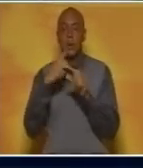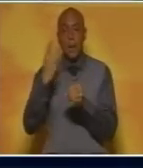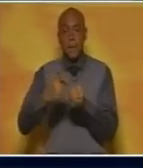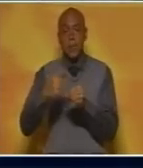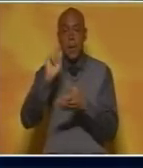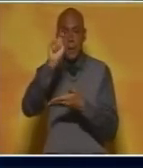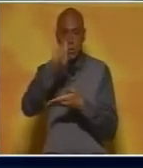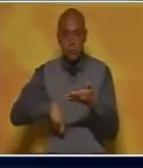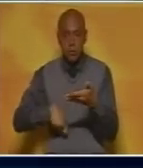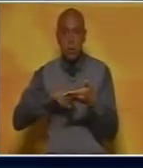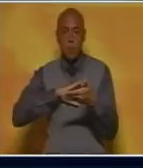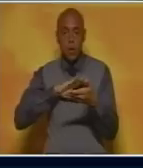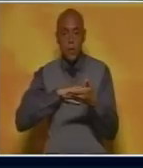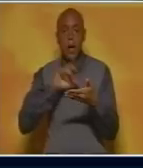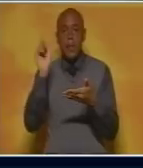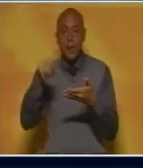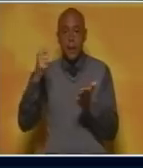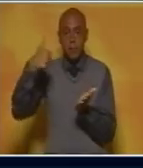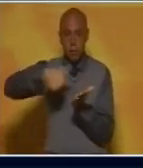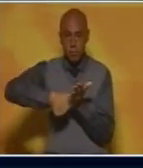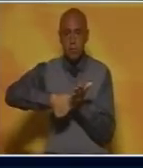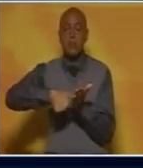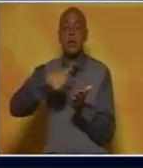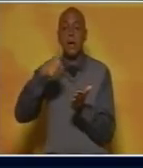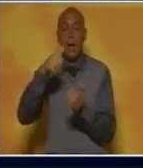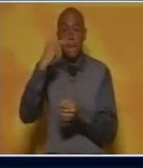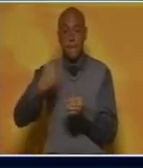de venta virtual y biopago en Petros.